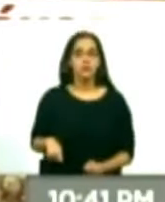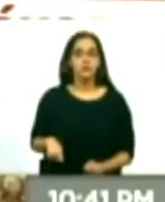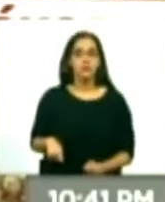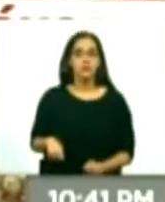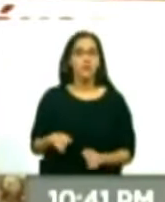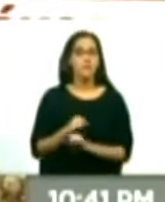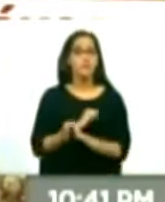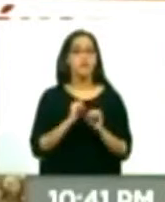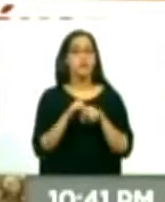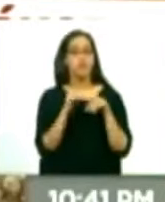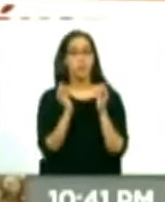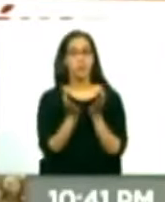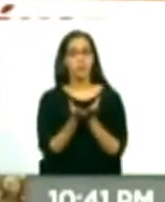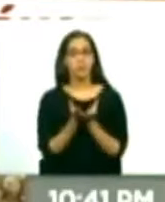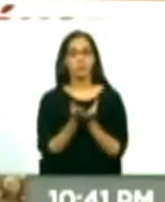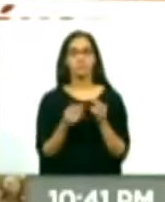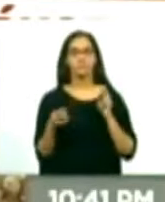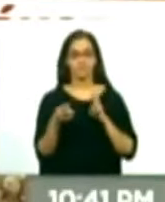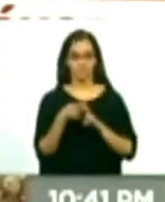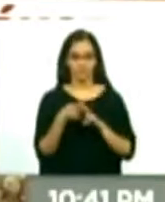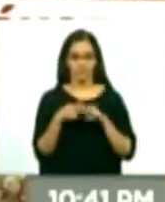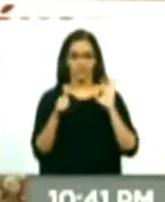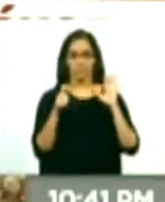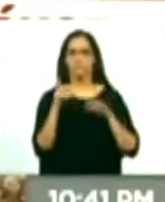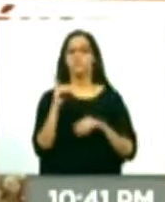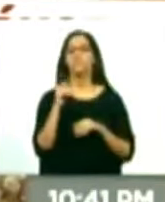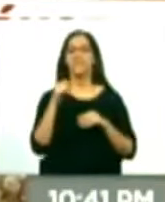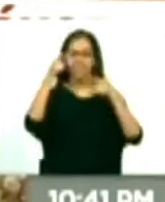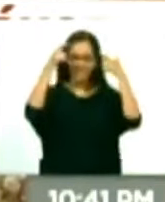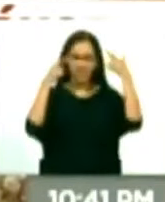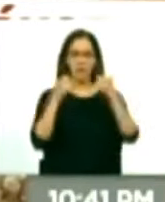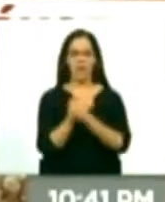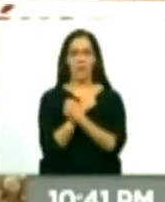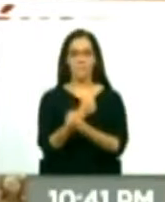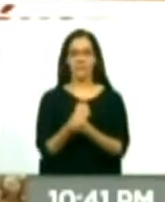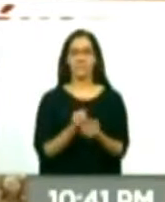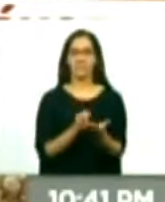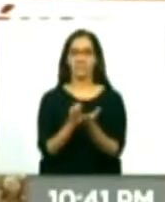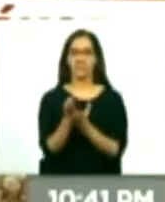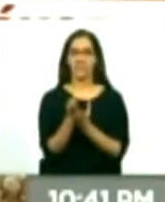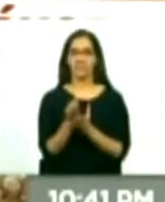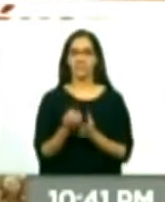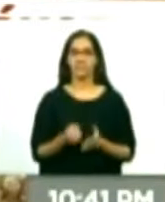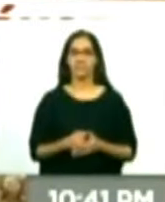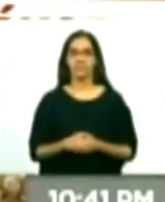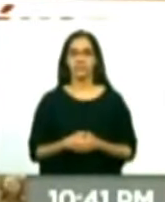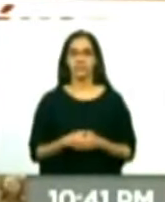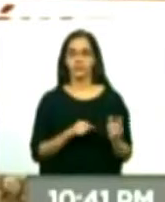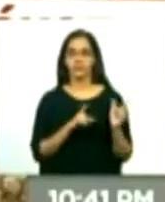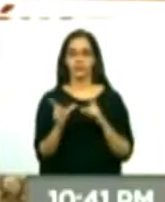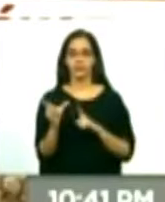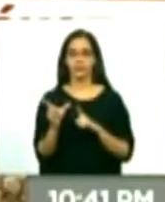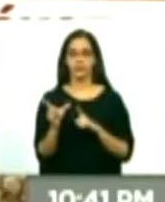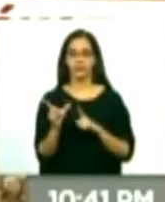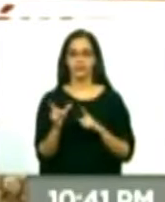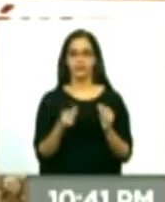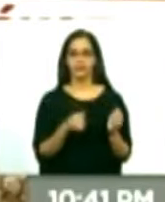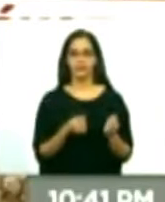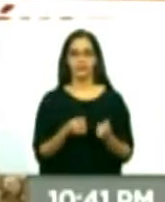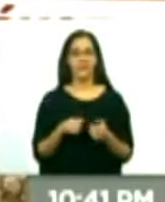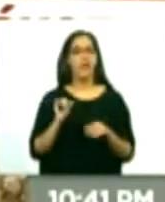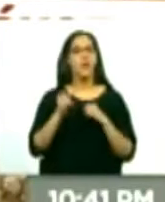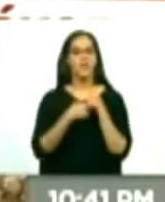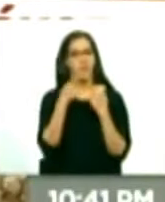Fin de mundo. Numeral 6D con Chávez, por amor y lealtad. ¿Estamos listos? Date, Guaidó, pa'